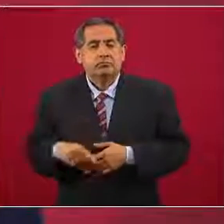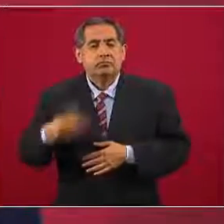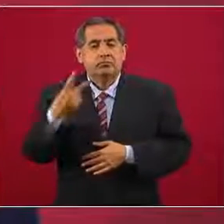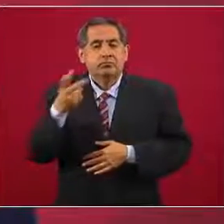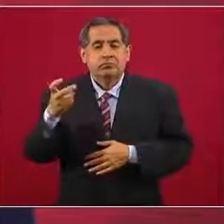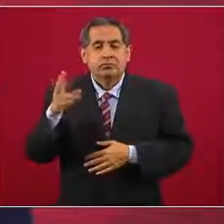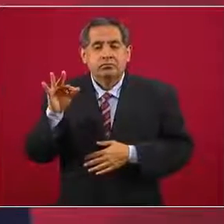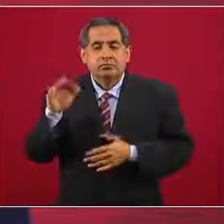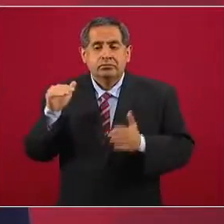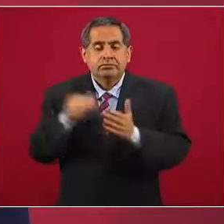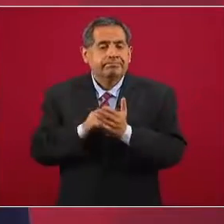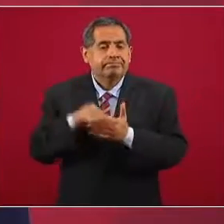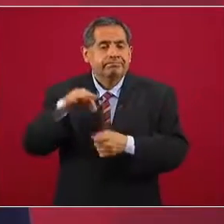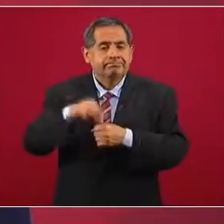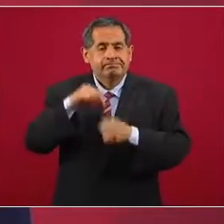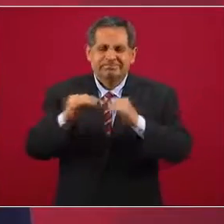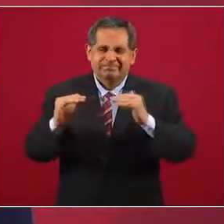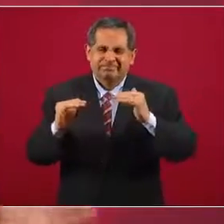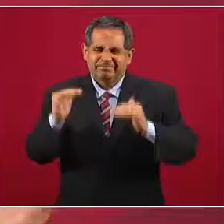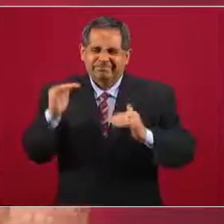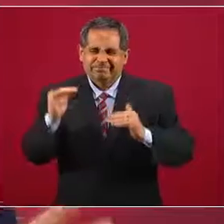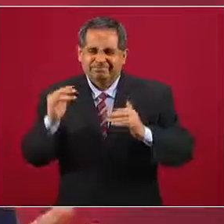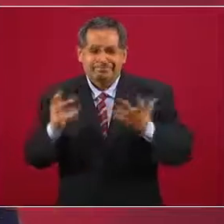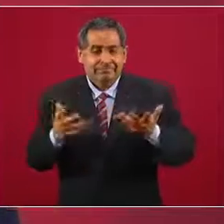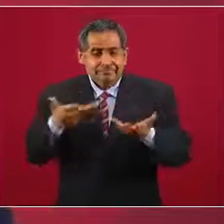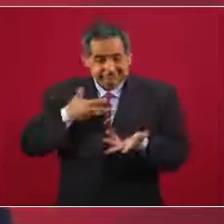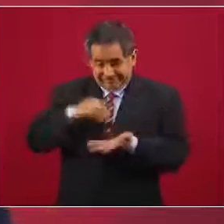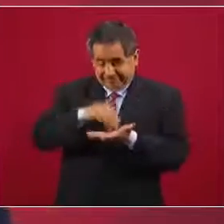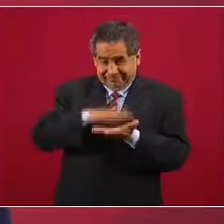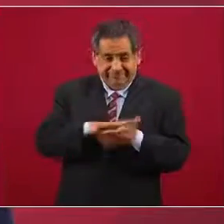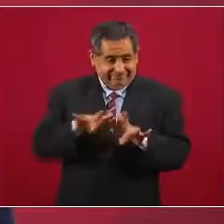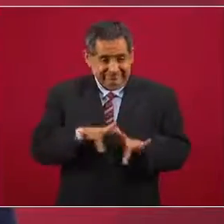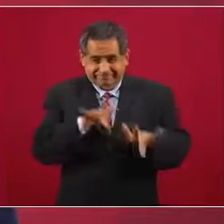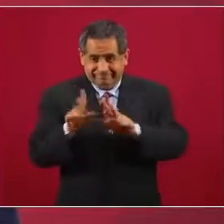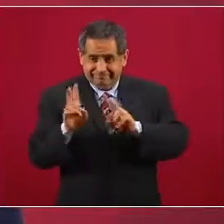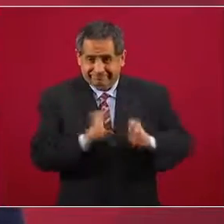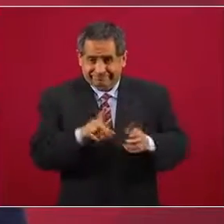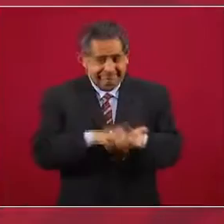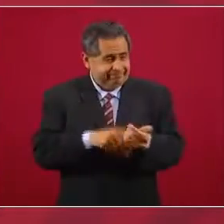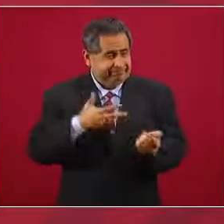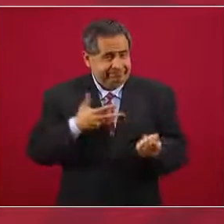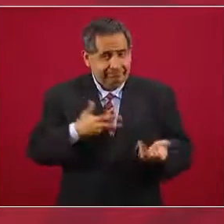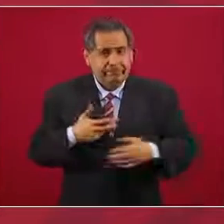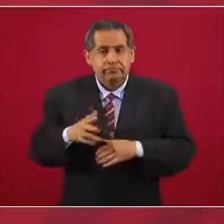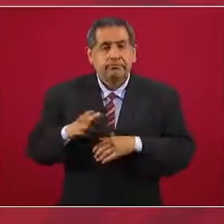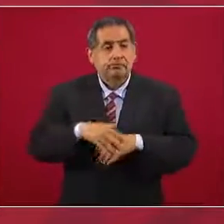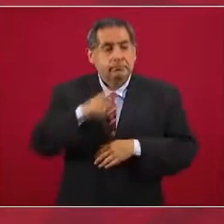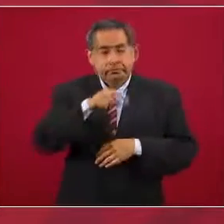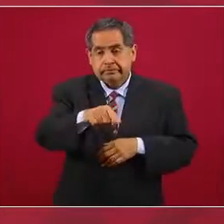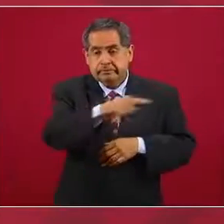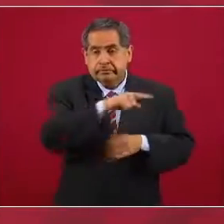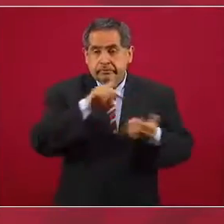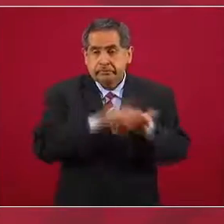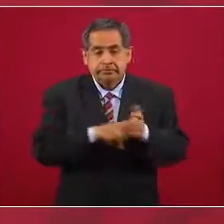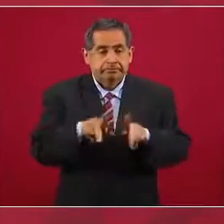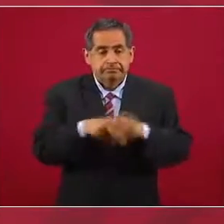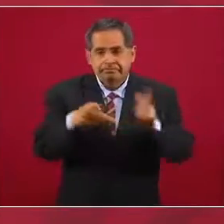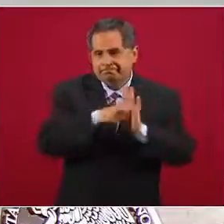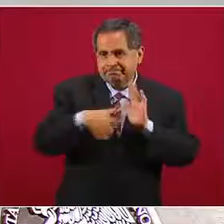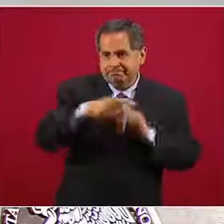240,000 votos. Bueno, está grabado porque un periodista de este